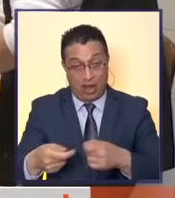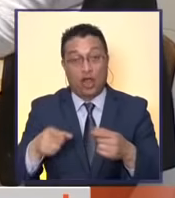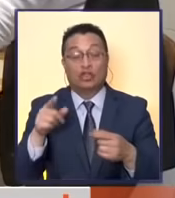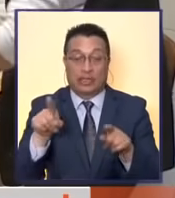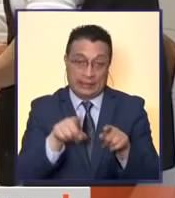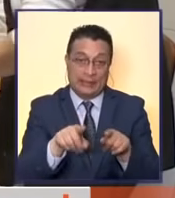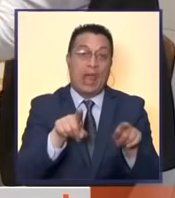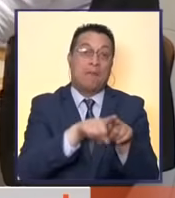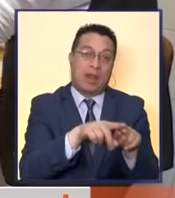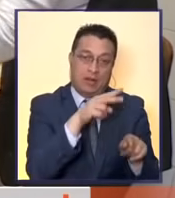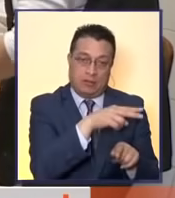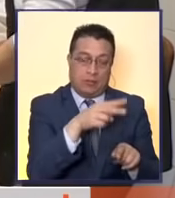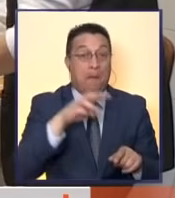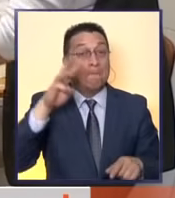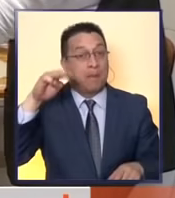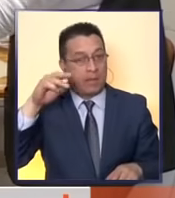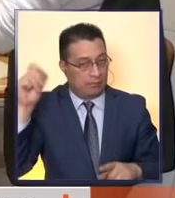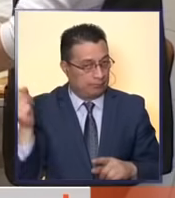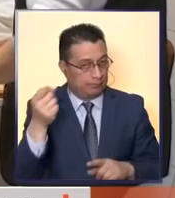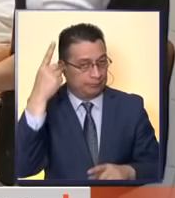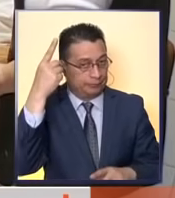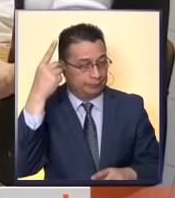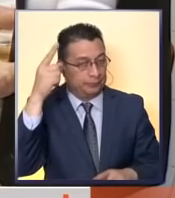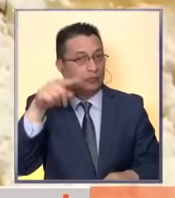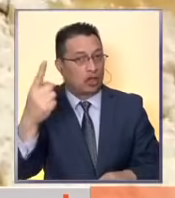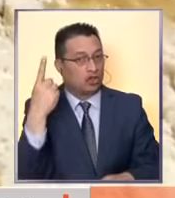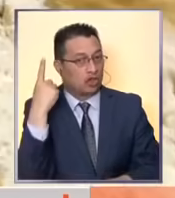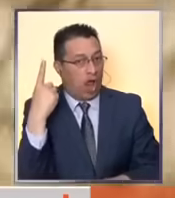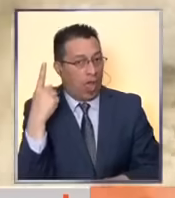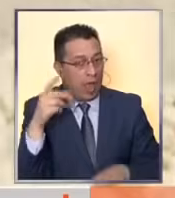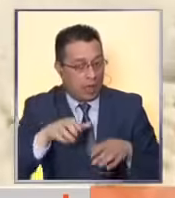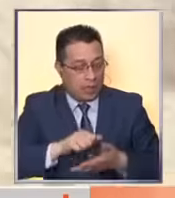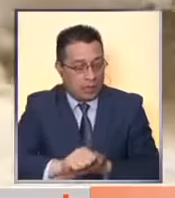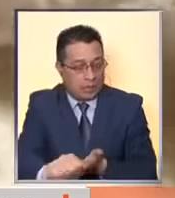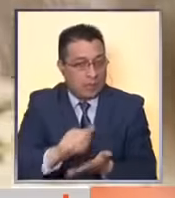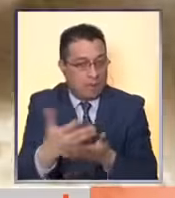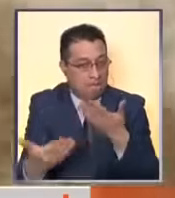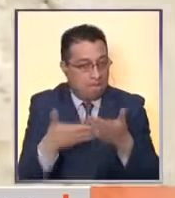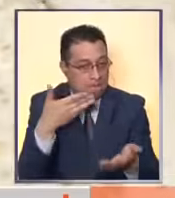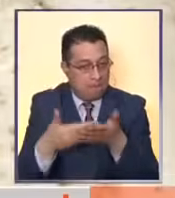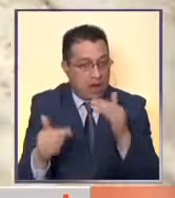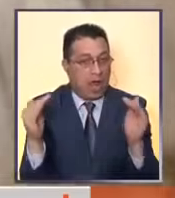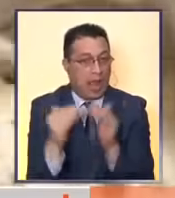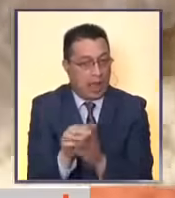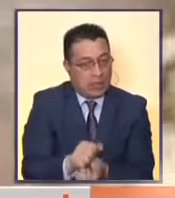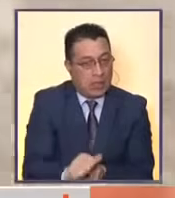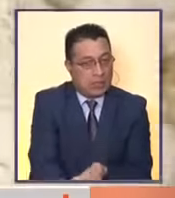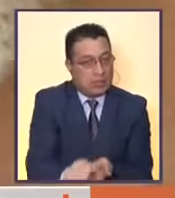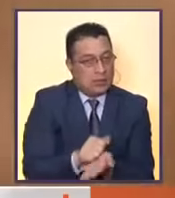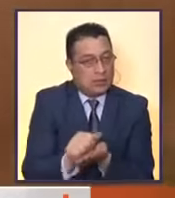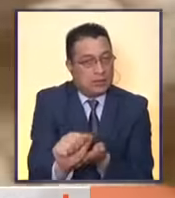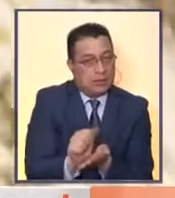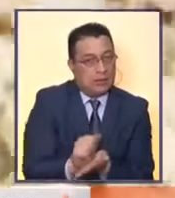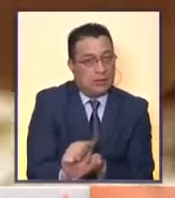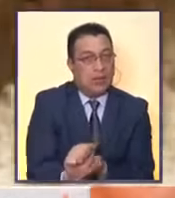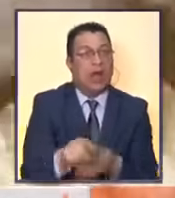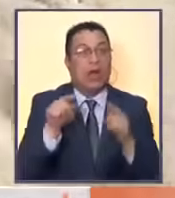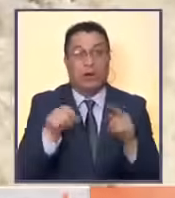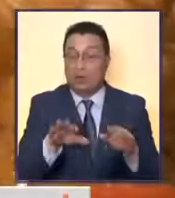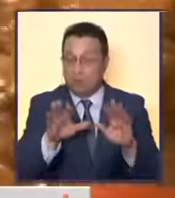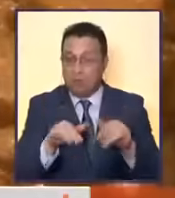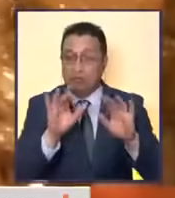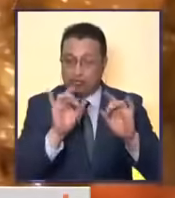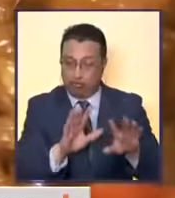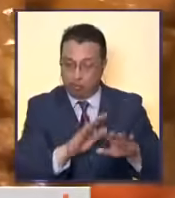herederas. Fue su madre la que empezó prácticamente sola, amasando a mano en su casa, un lugar del que no se han movido en